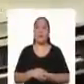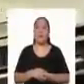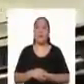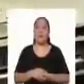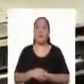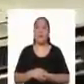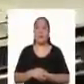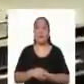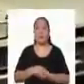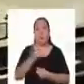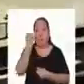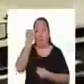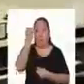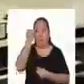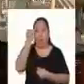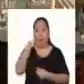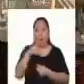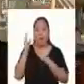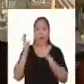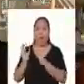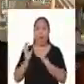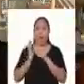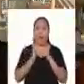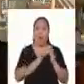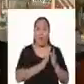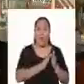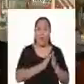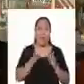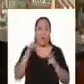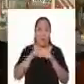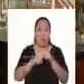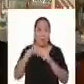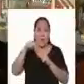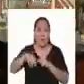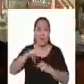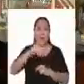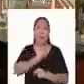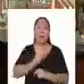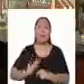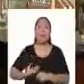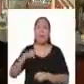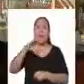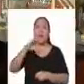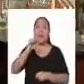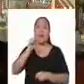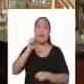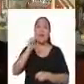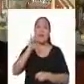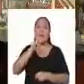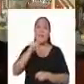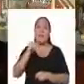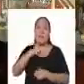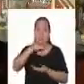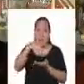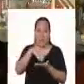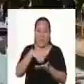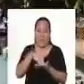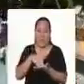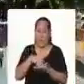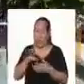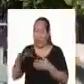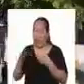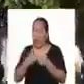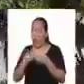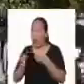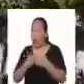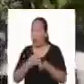La idea de ordenar esto ya viene con Castilla y con el mercado central que queda exactamente donde cualquier limeño puede